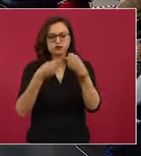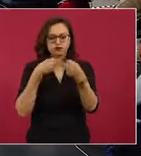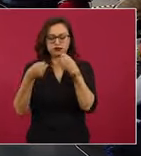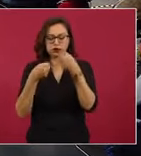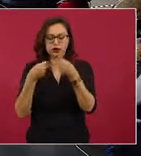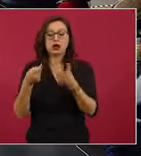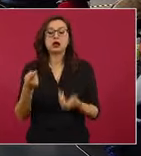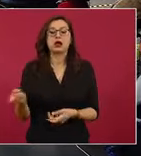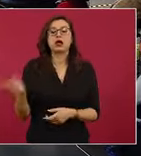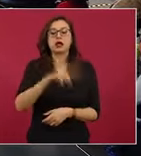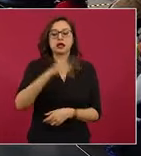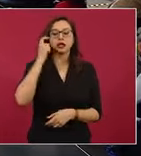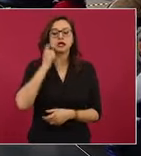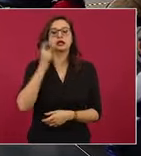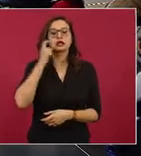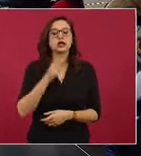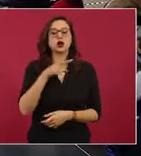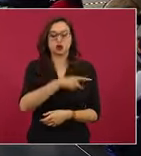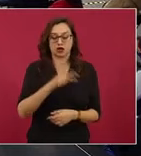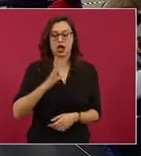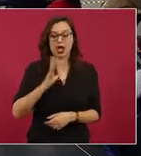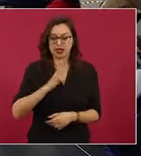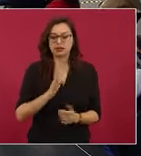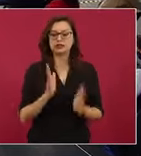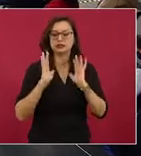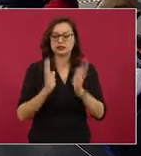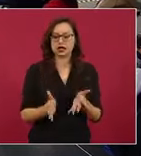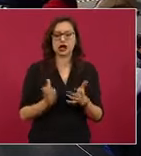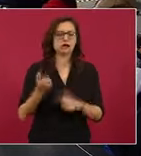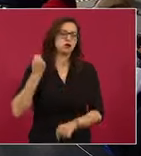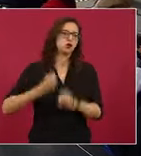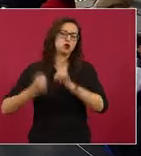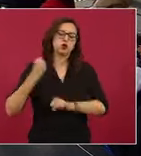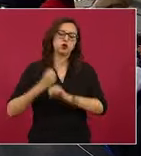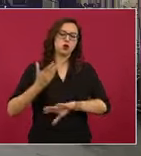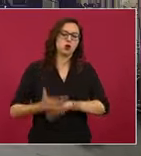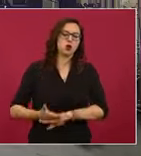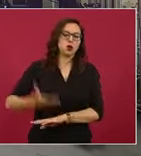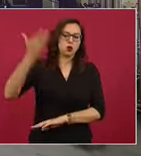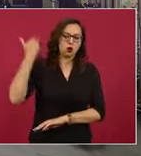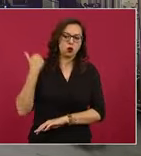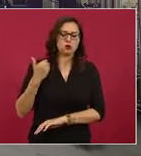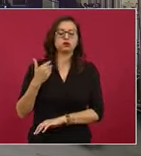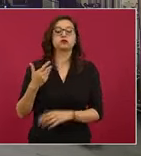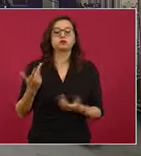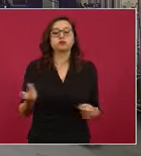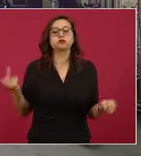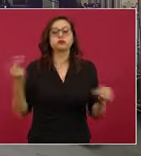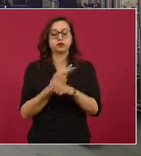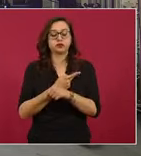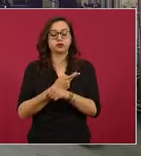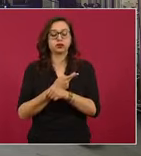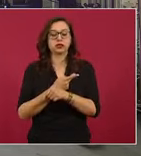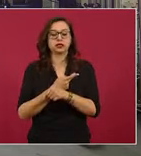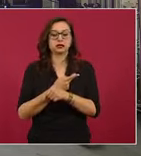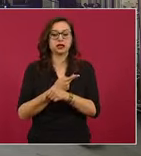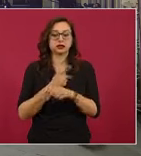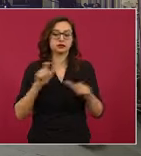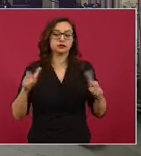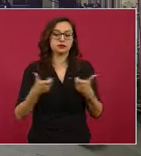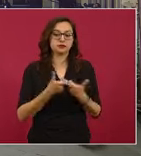creó el exgobernador José Francisco Ruiz Massieu, y ha servido este esquema de este